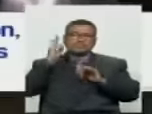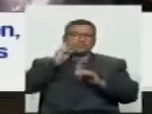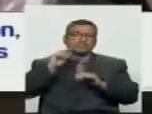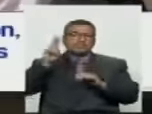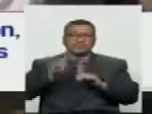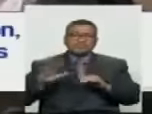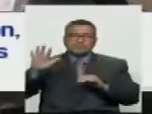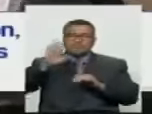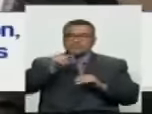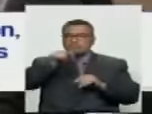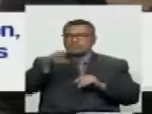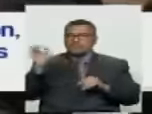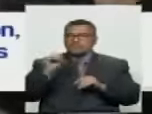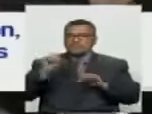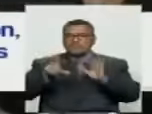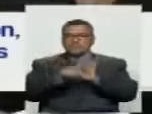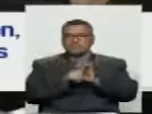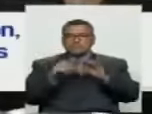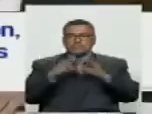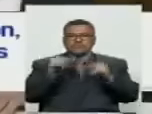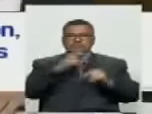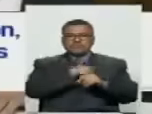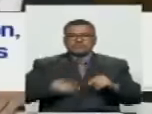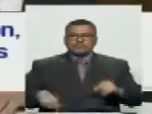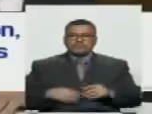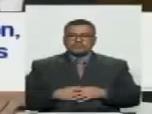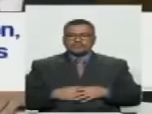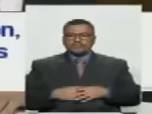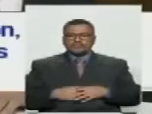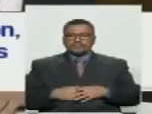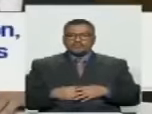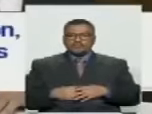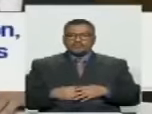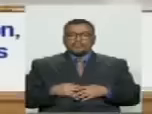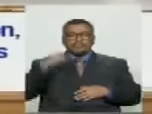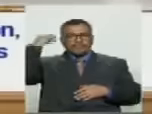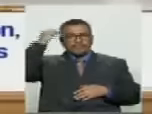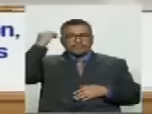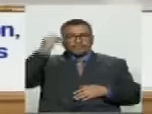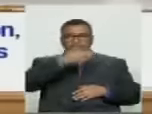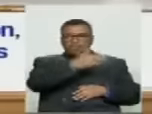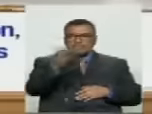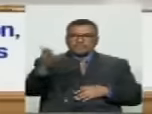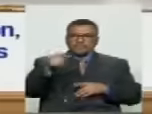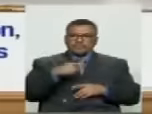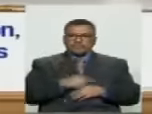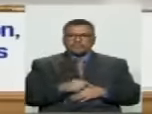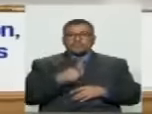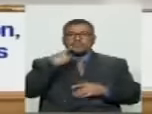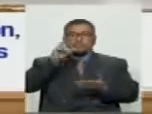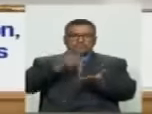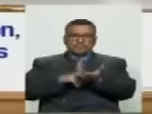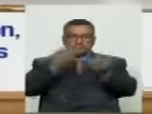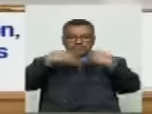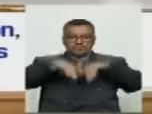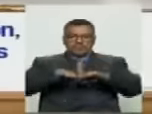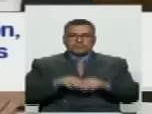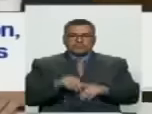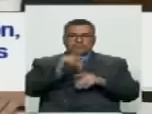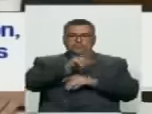Bolivariana de Venezuela o la ley. Es todo, ciudadano presidente. En consideración. Aprobado.